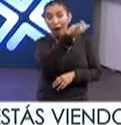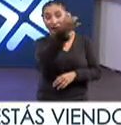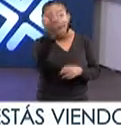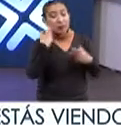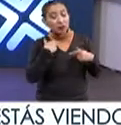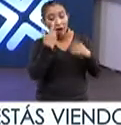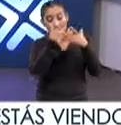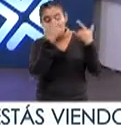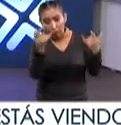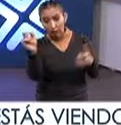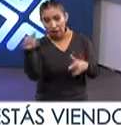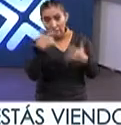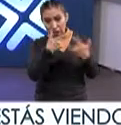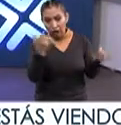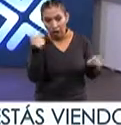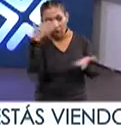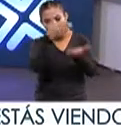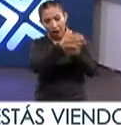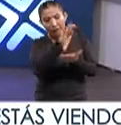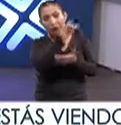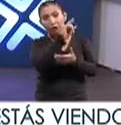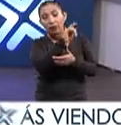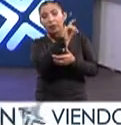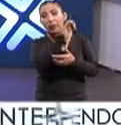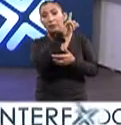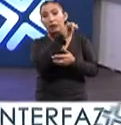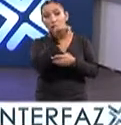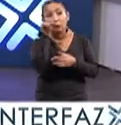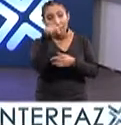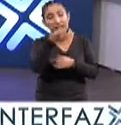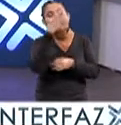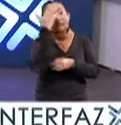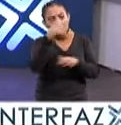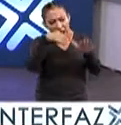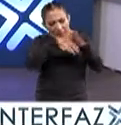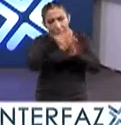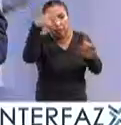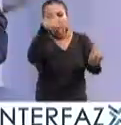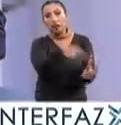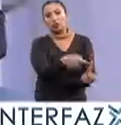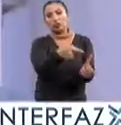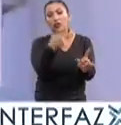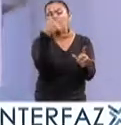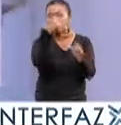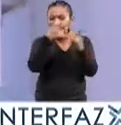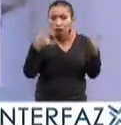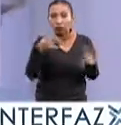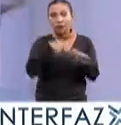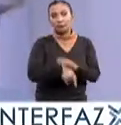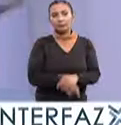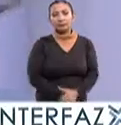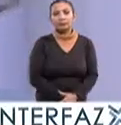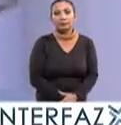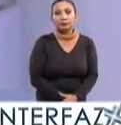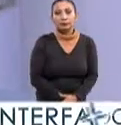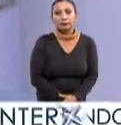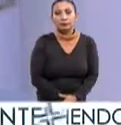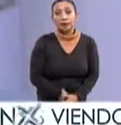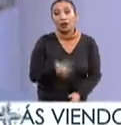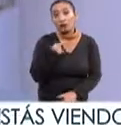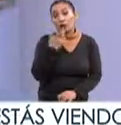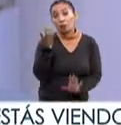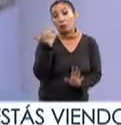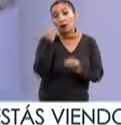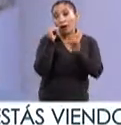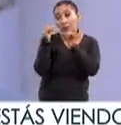cualquier historiador, que incluso los historiadores consultan a Fernando del Paso, porque él sí se metió directamente a los archivos. Javier. Entonces, pues, solamente quería